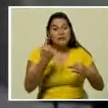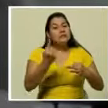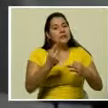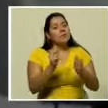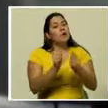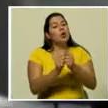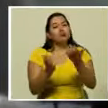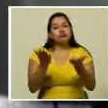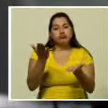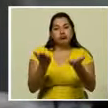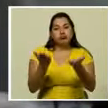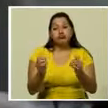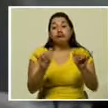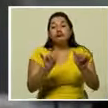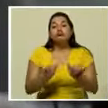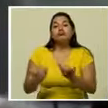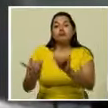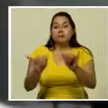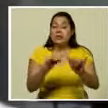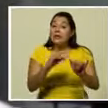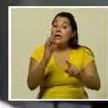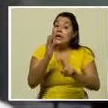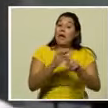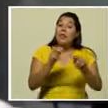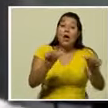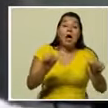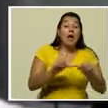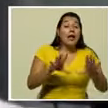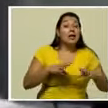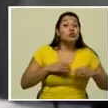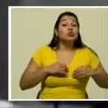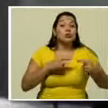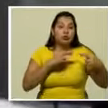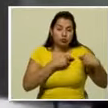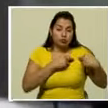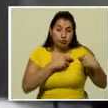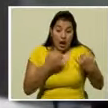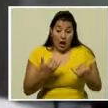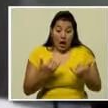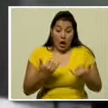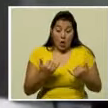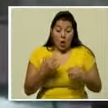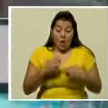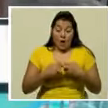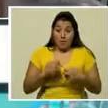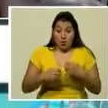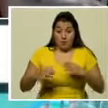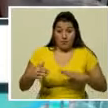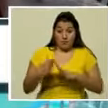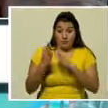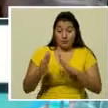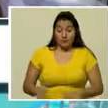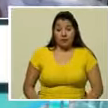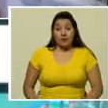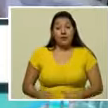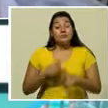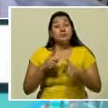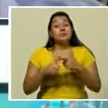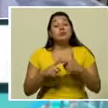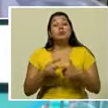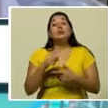y asumiendo las responsabilidades que cada sector tiene y que puede asumir en este contexto de crisis, ¿no? Entonces, el hablar